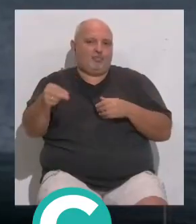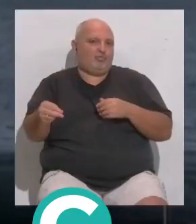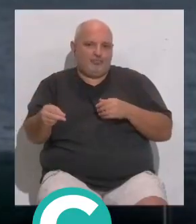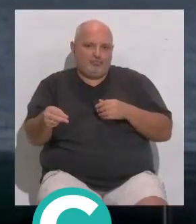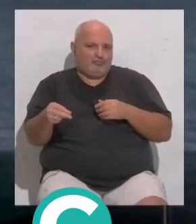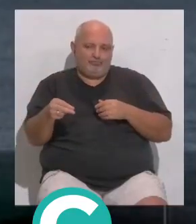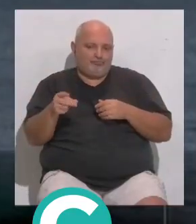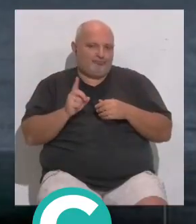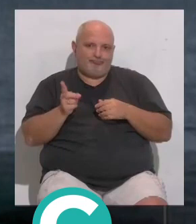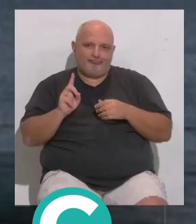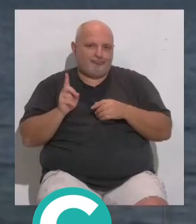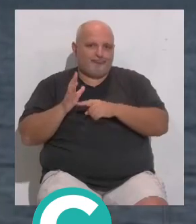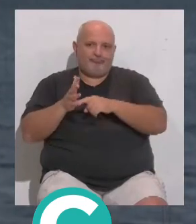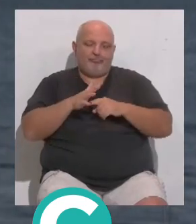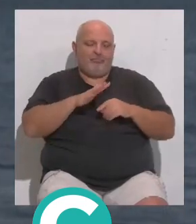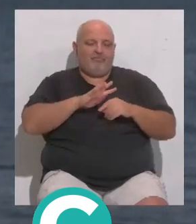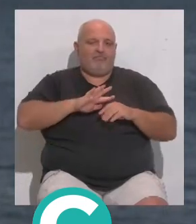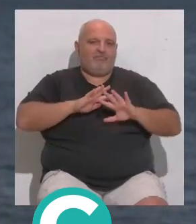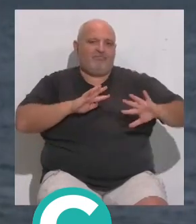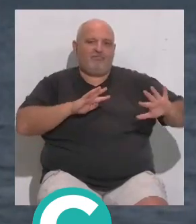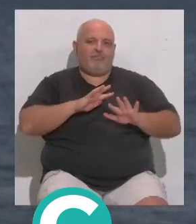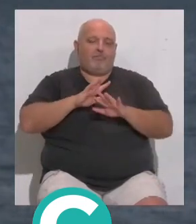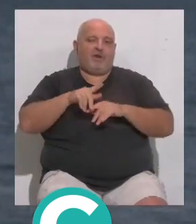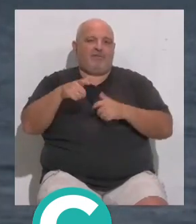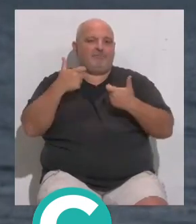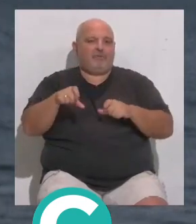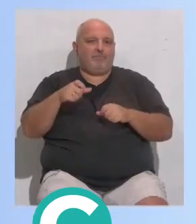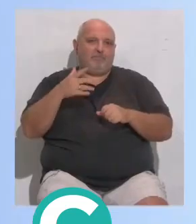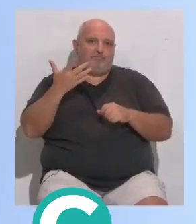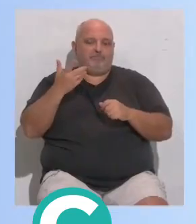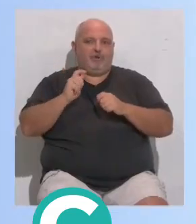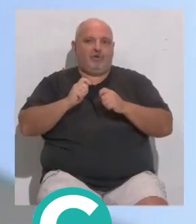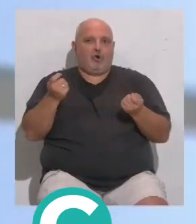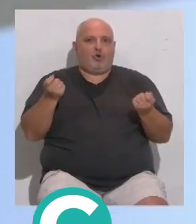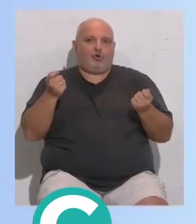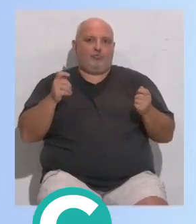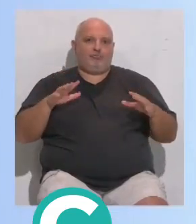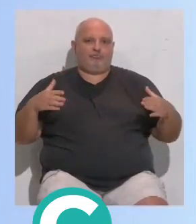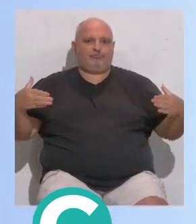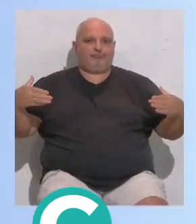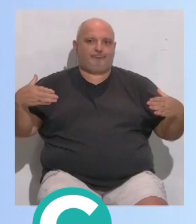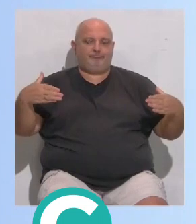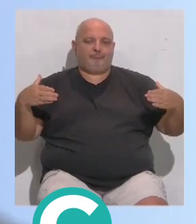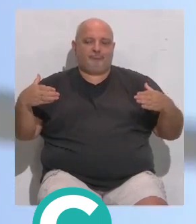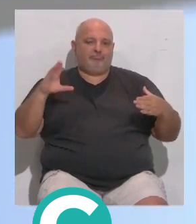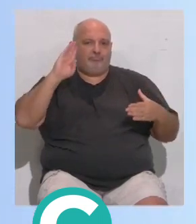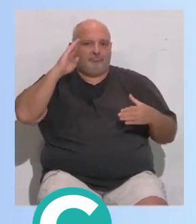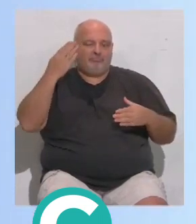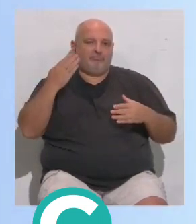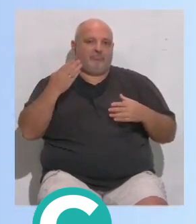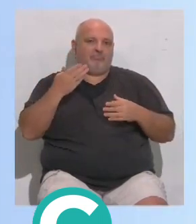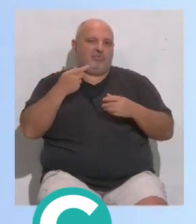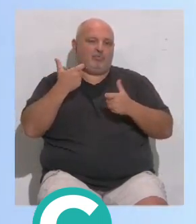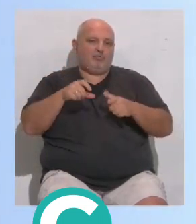instalen instalaciones eólicas marinas en el Golfo de Cádiz, por considerarlo estratégica para la defensa y podrían suponer obstáculos, bueno, pues al desarrollo de la actividad